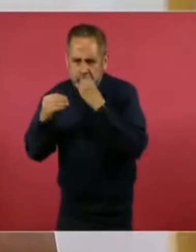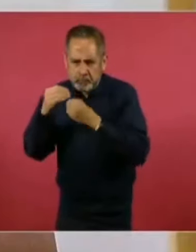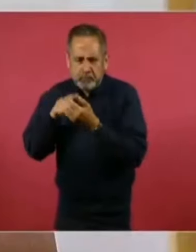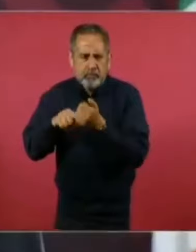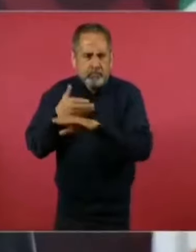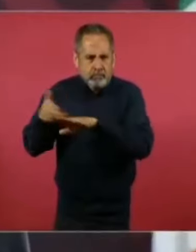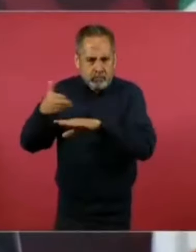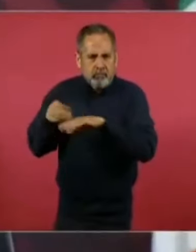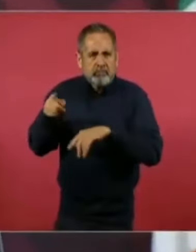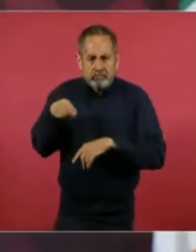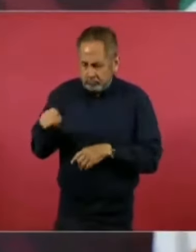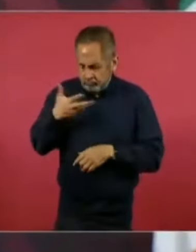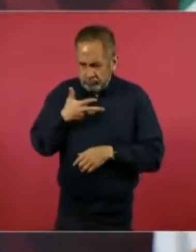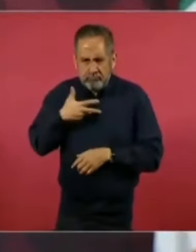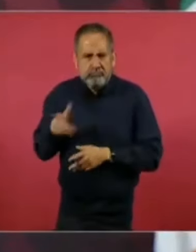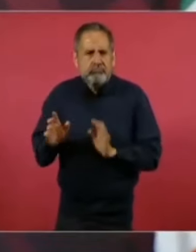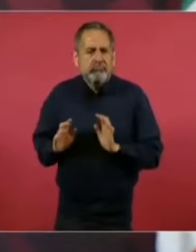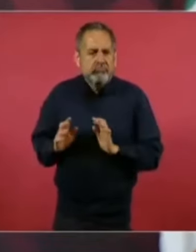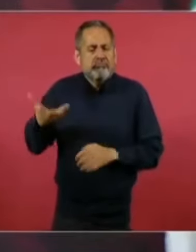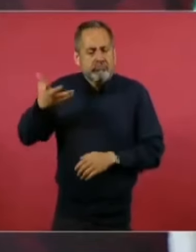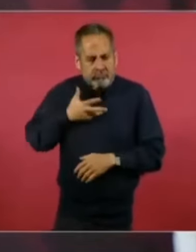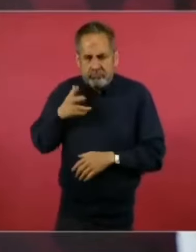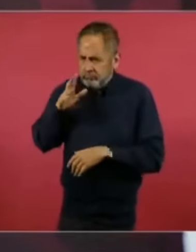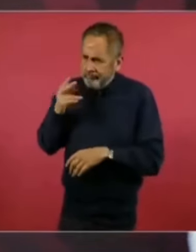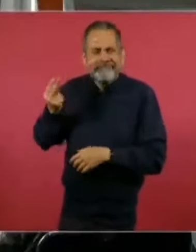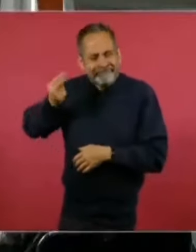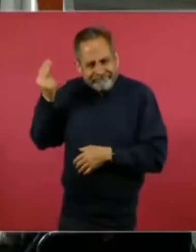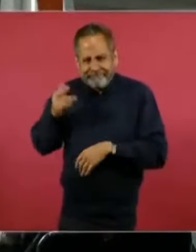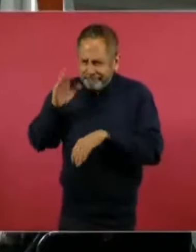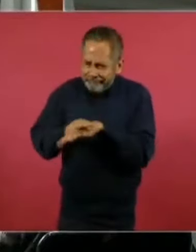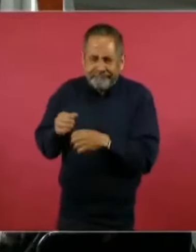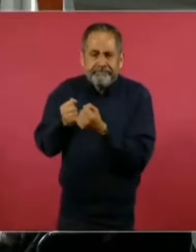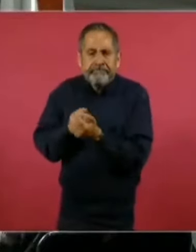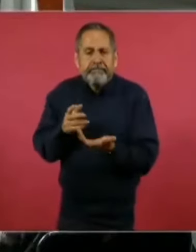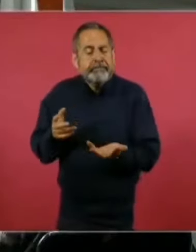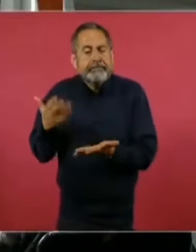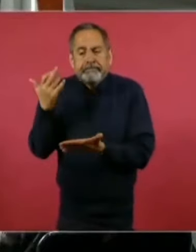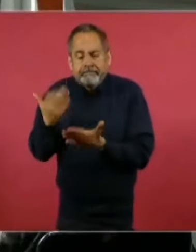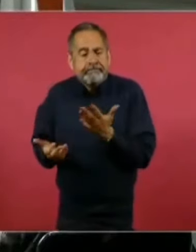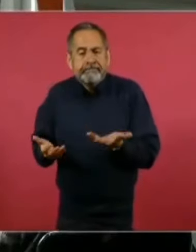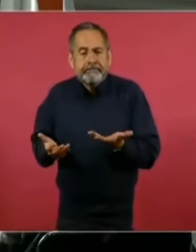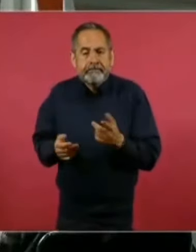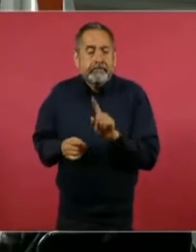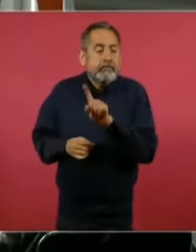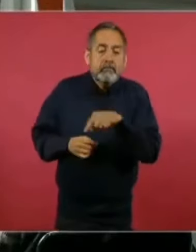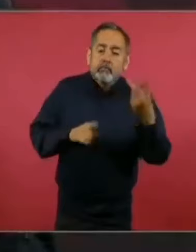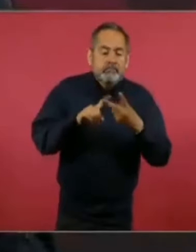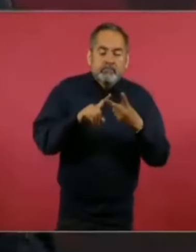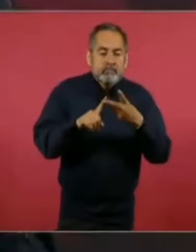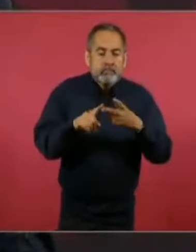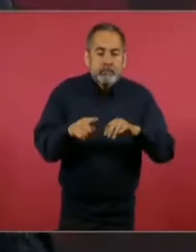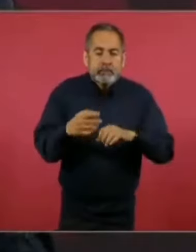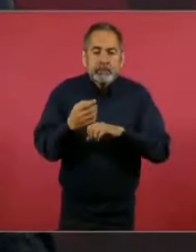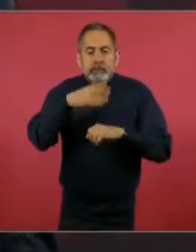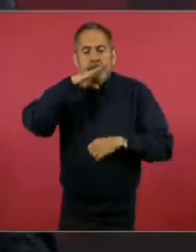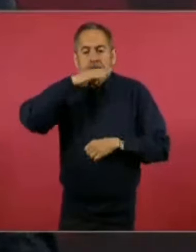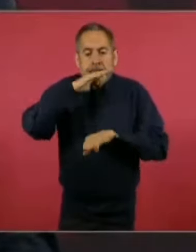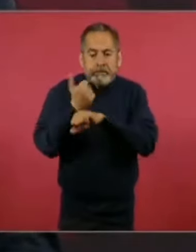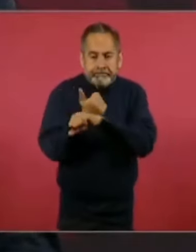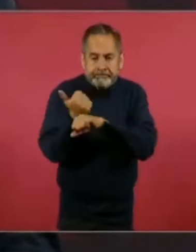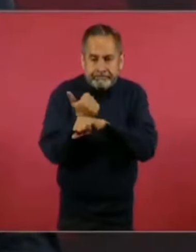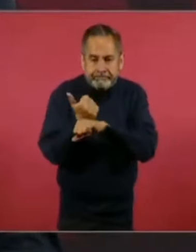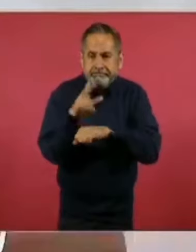Consumo humano. Para el consumo humano. Sí, señor. Pero no en el maíz amarillo,